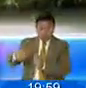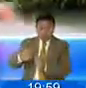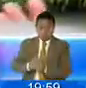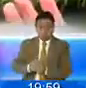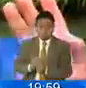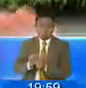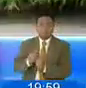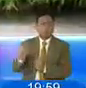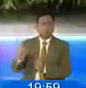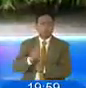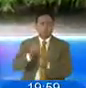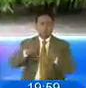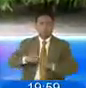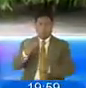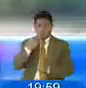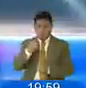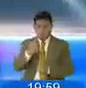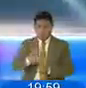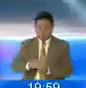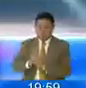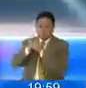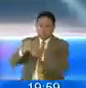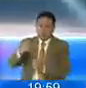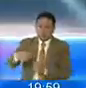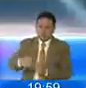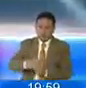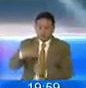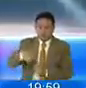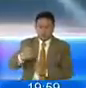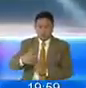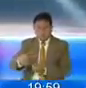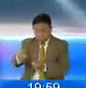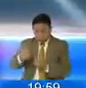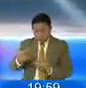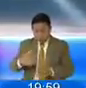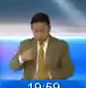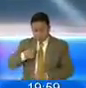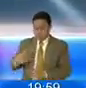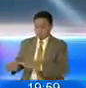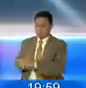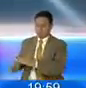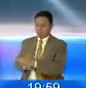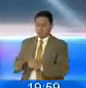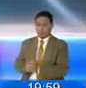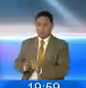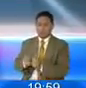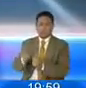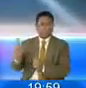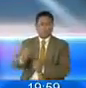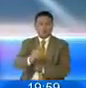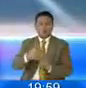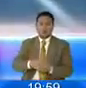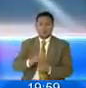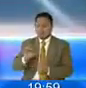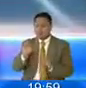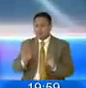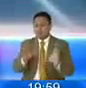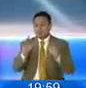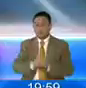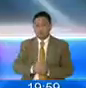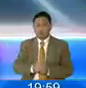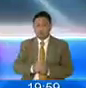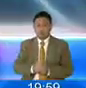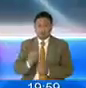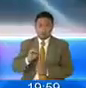cada uno pesca su comida, se puede decir. Nosotros les vamos preparando y o sea, cada uno a su suerte el que salga. Y el que quiere puede